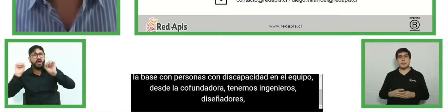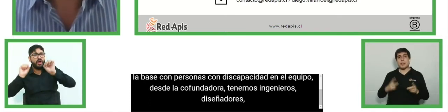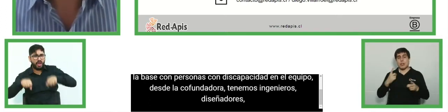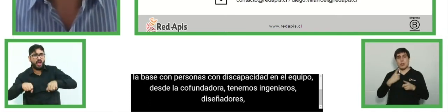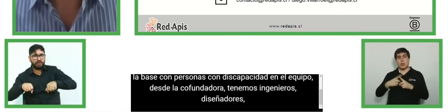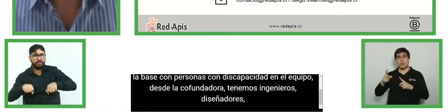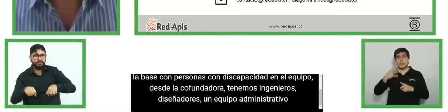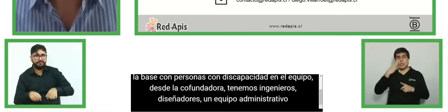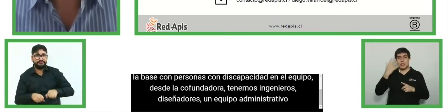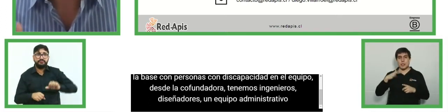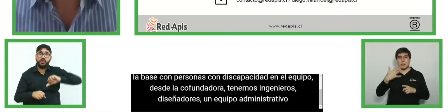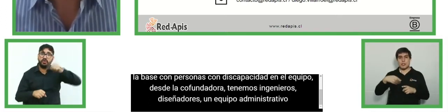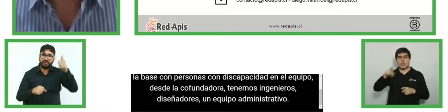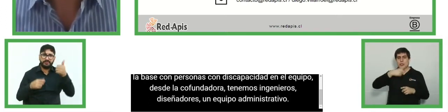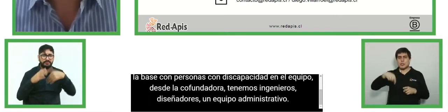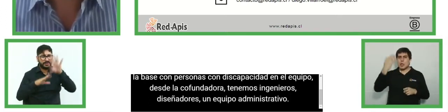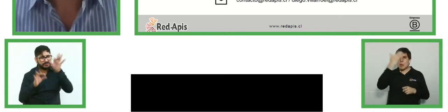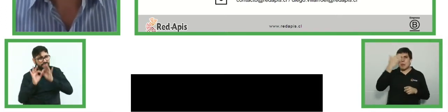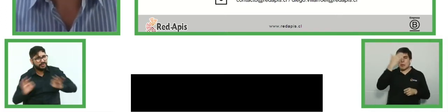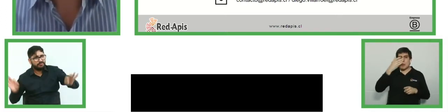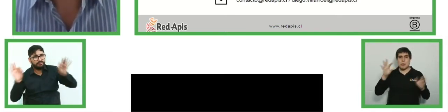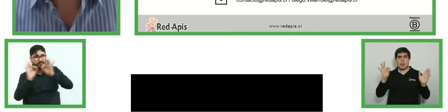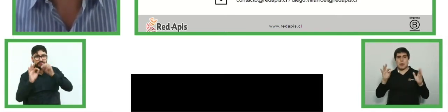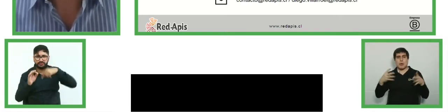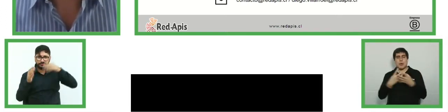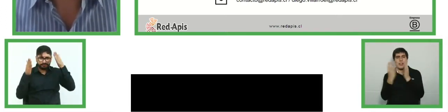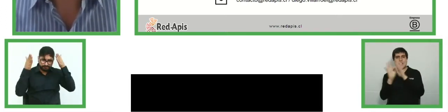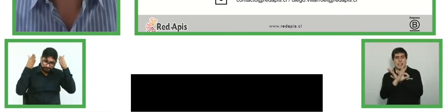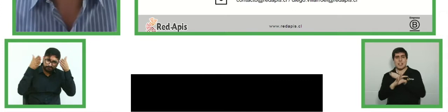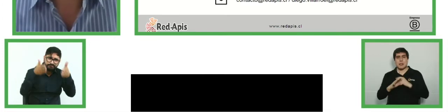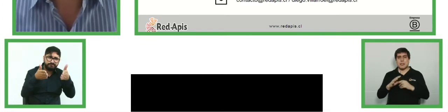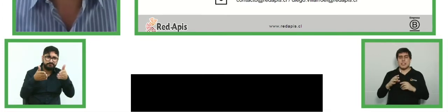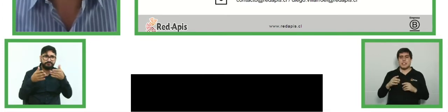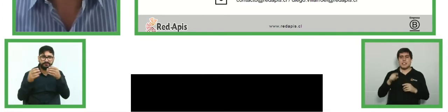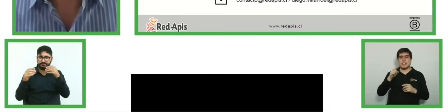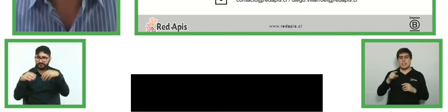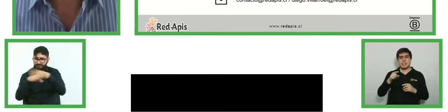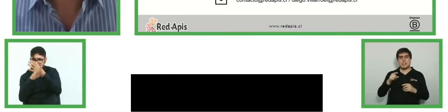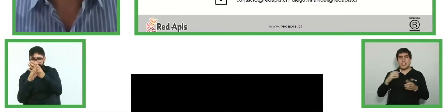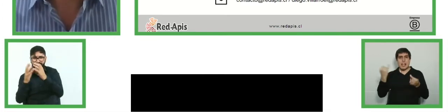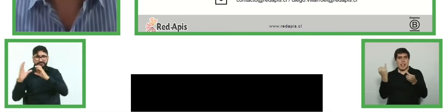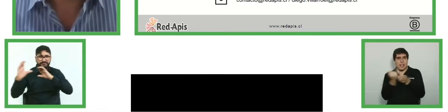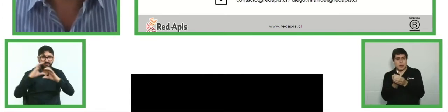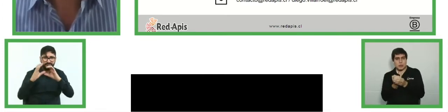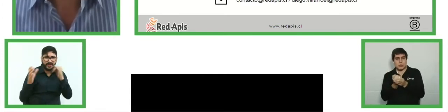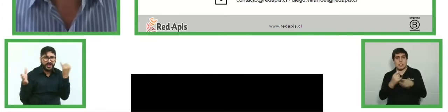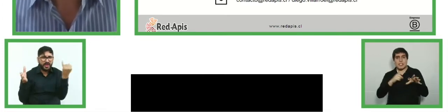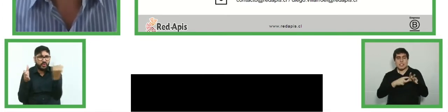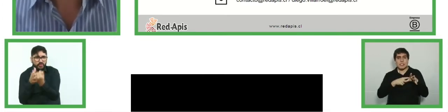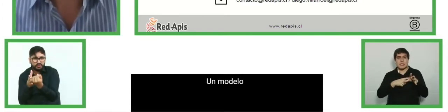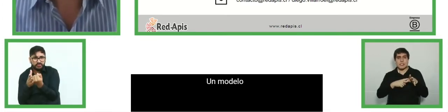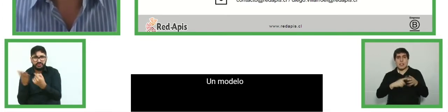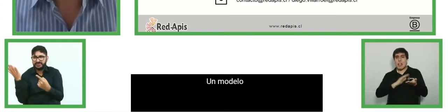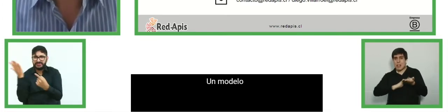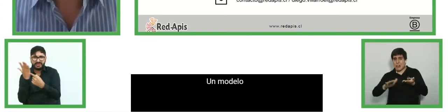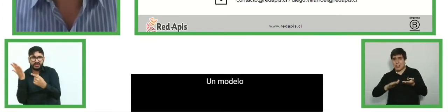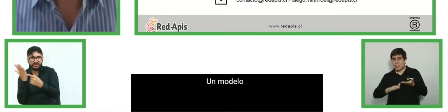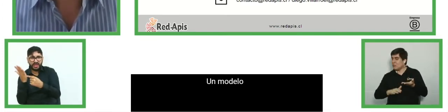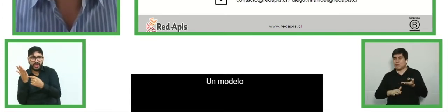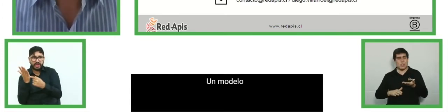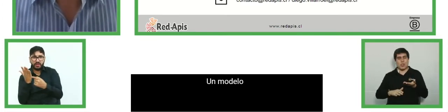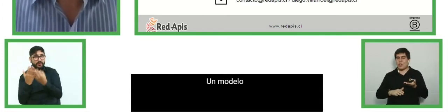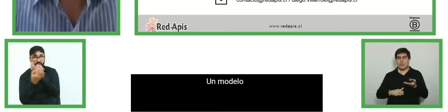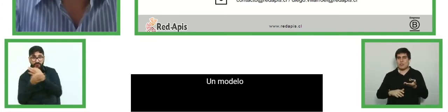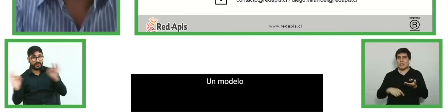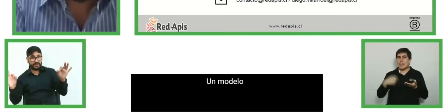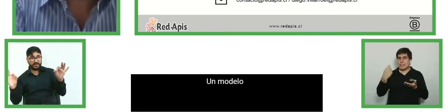preocupado como ReAPID, es que sean modelos sostenibles. La inclusión y hacer tecnología no es gratis, tiene costo. Y ese costo hoy día lo